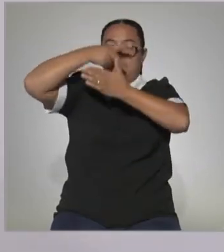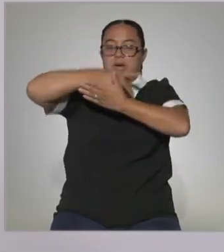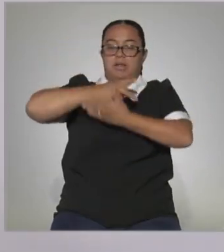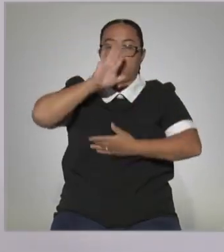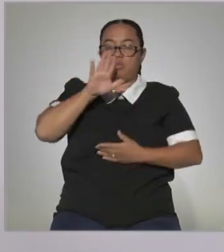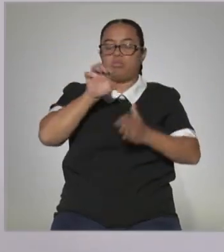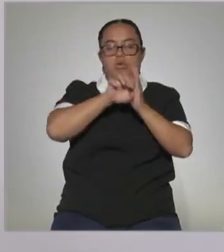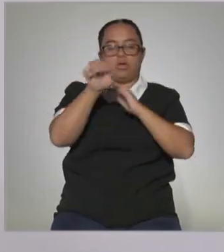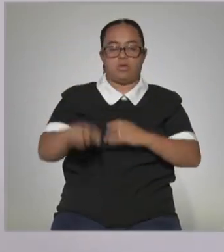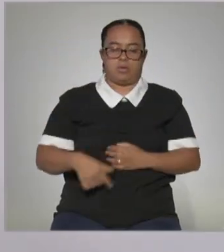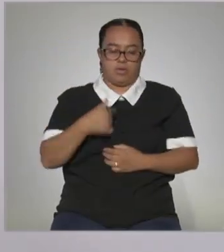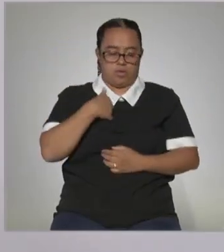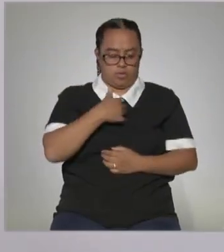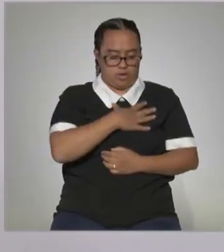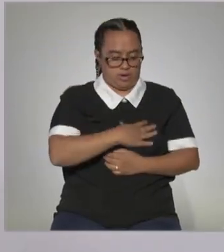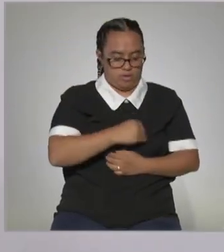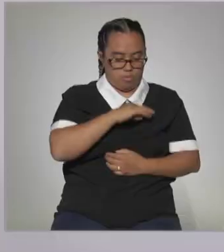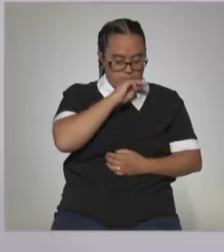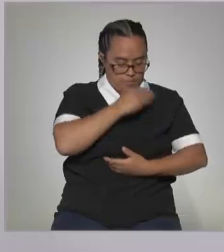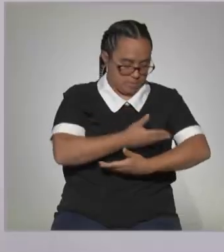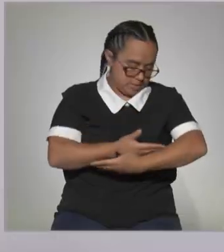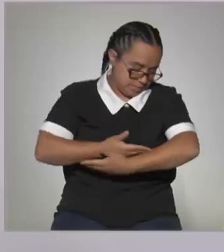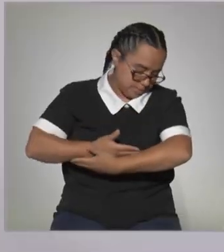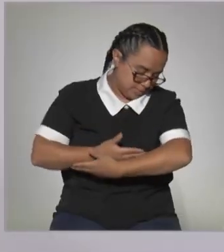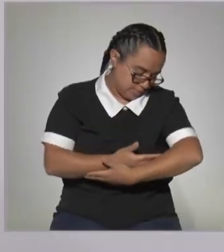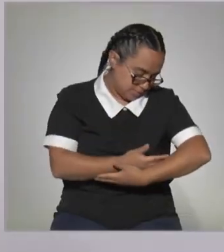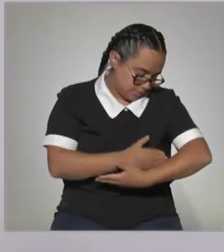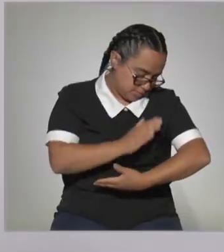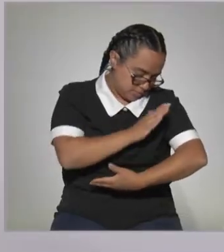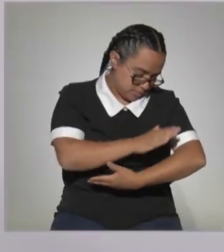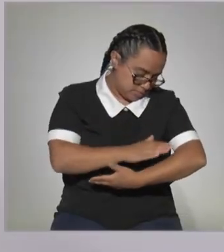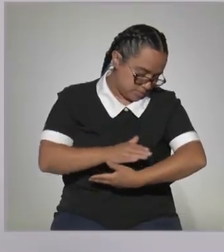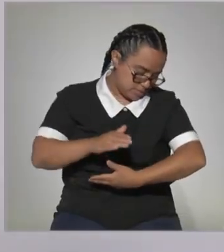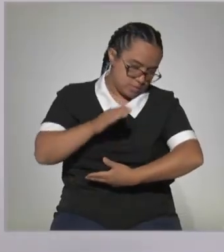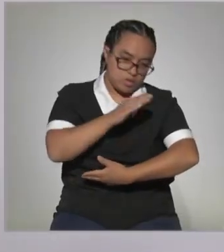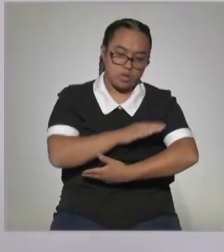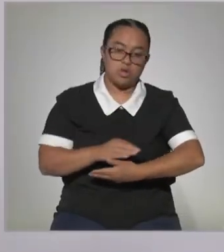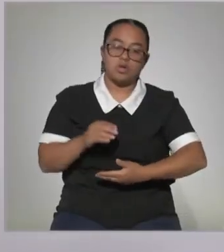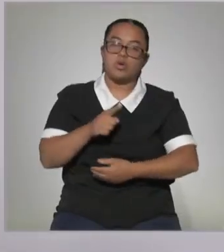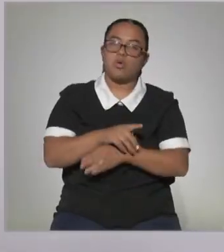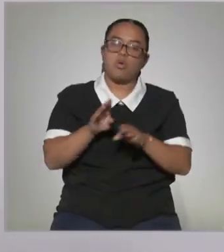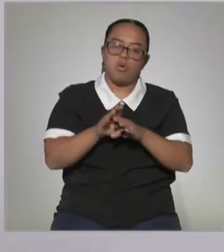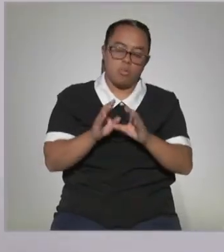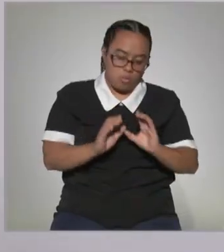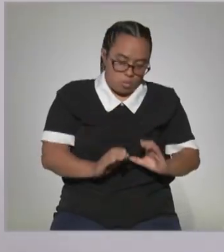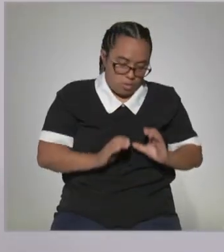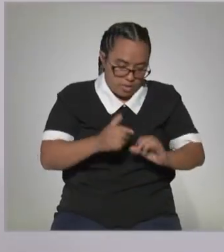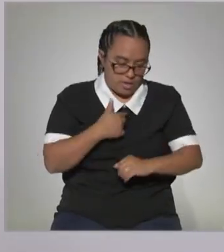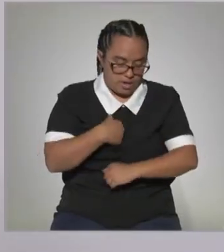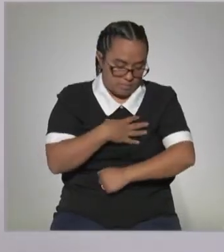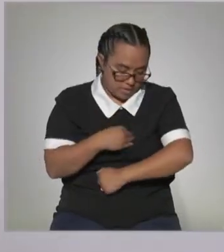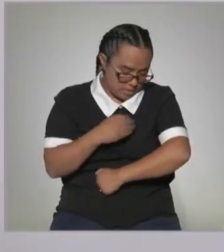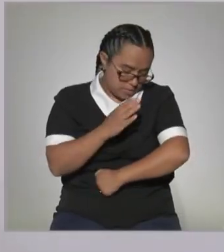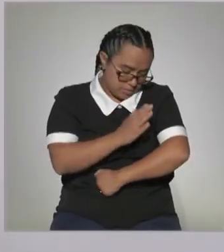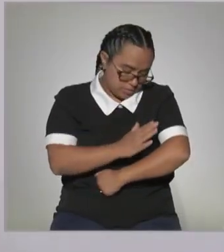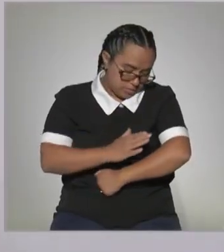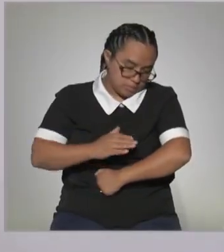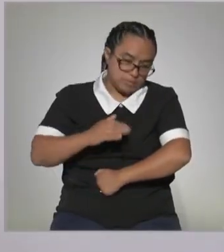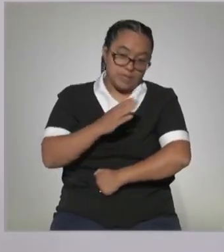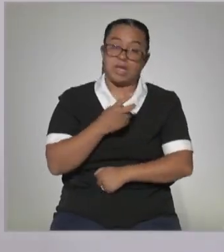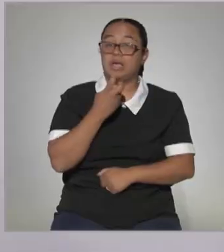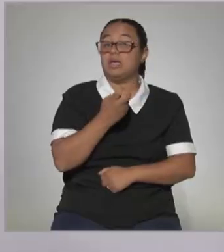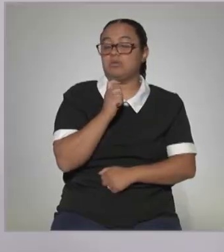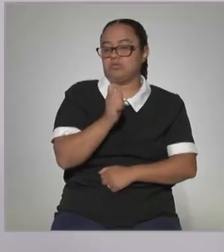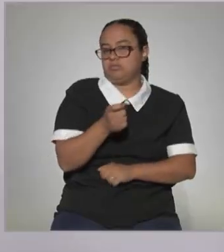una mamá acaricia a su bebé, permite que siga perpetuando esa conducta de estar acariciando y cuidando a su bebé, ¿no? Claro. Entonces eso es